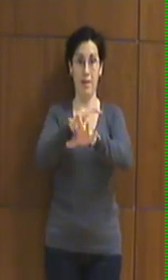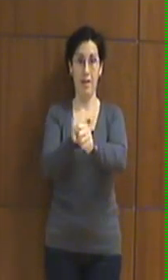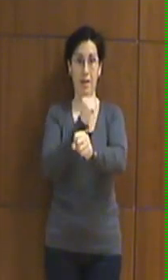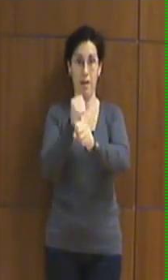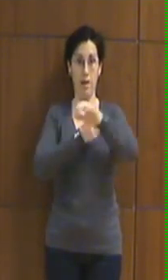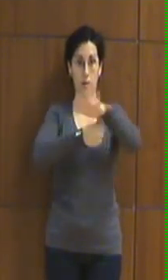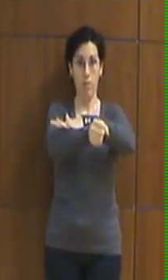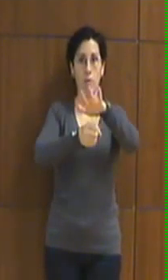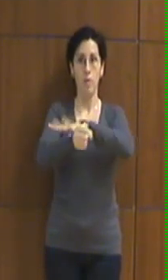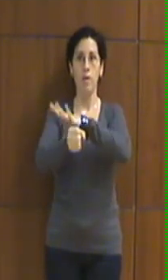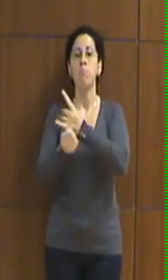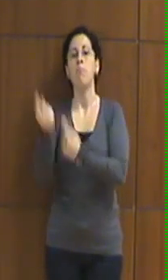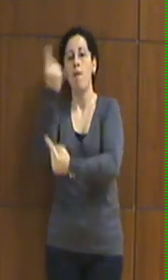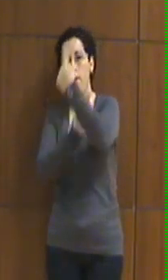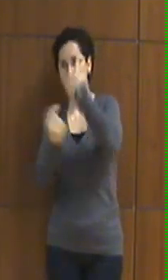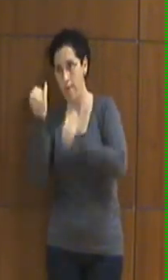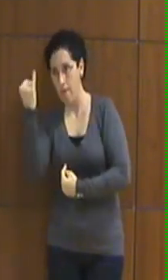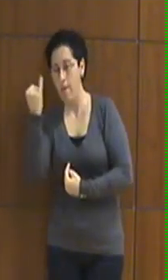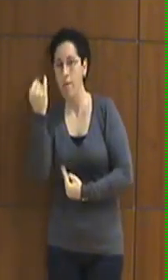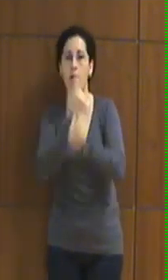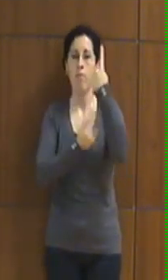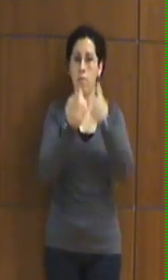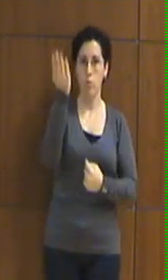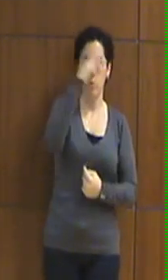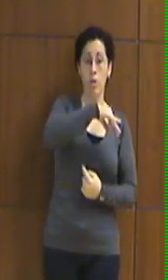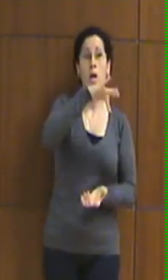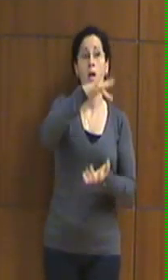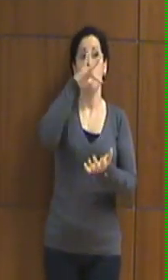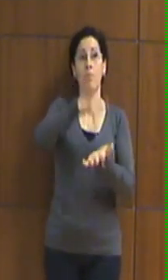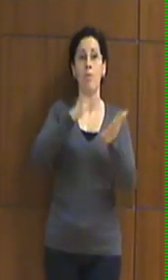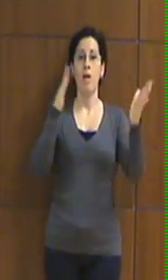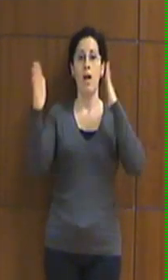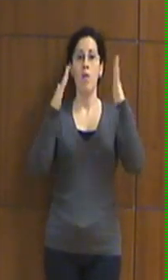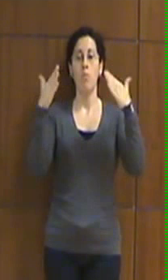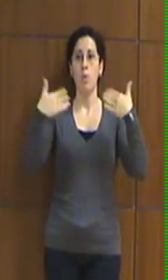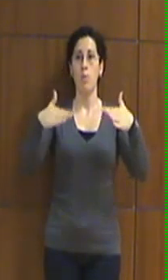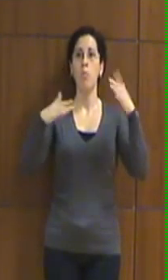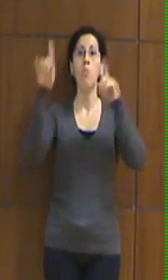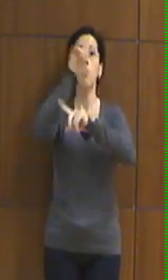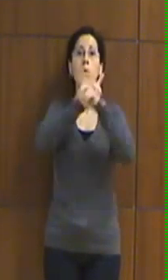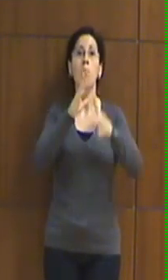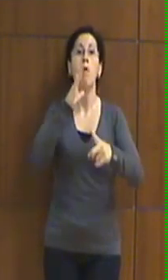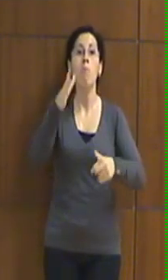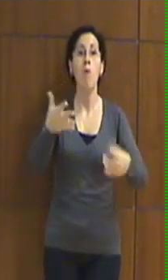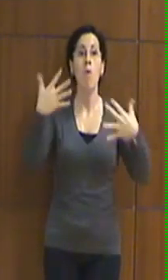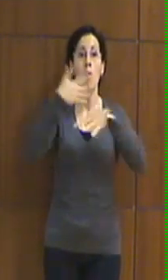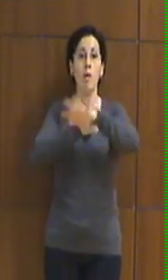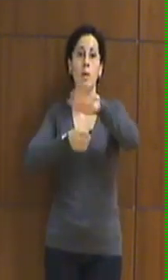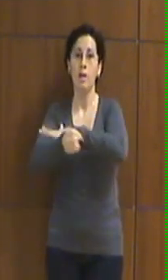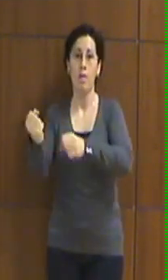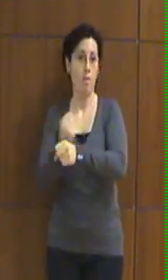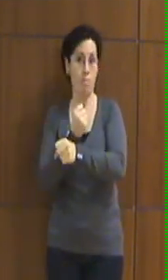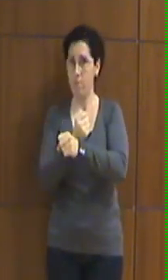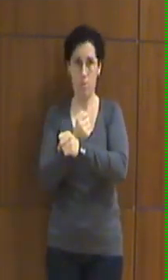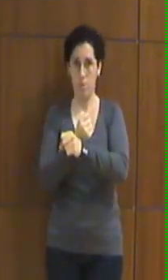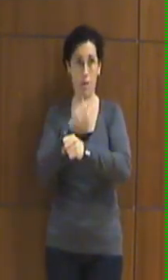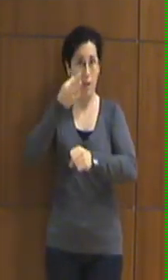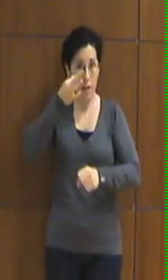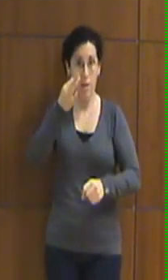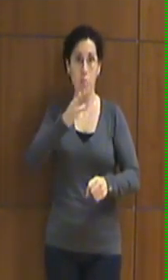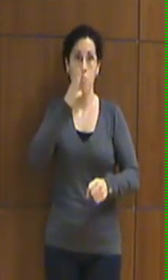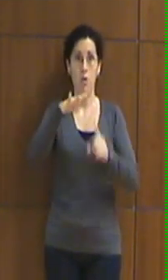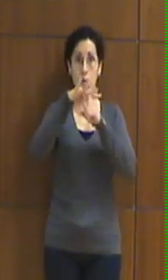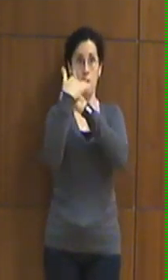bueno, a veces existe. Estamos en una época donde el problema ya no es la integración, sino que haya un espacio para que alguien se integre de cualquier manera,